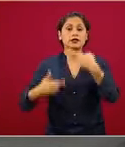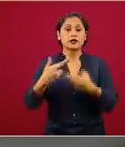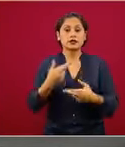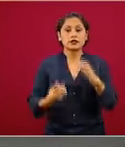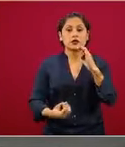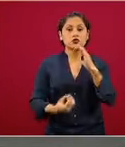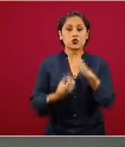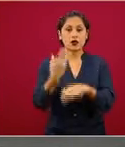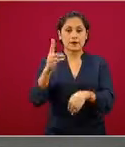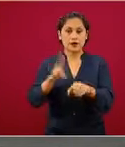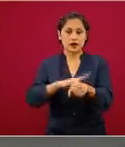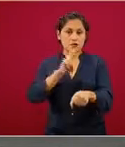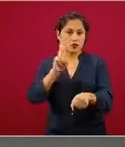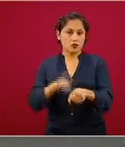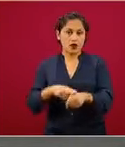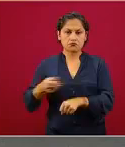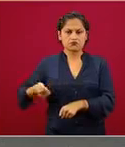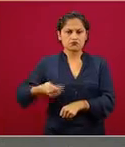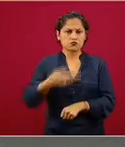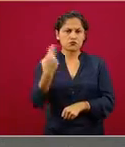así.